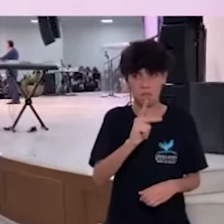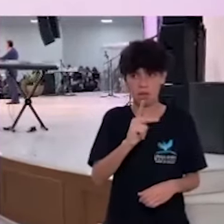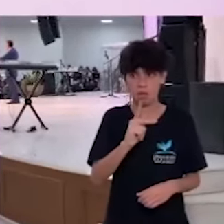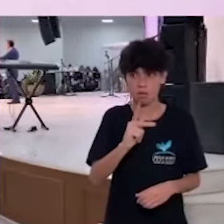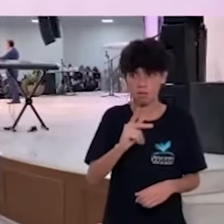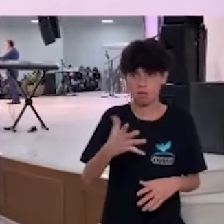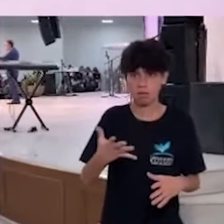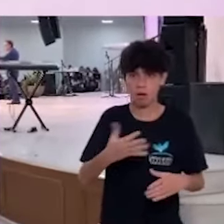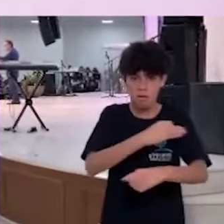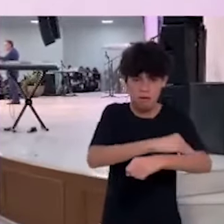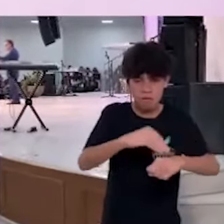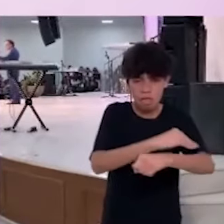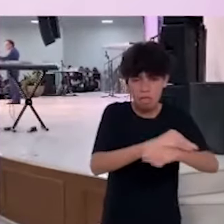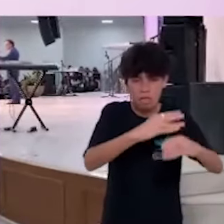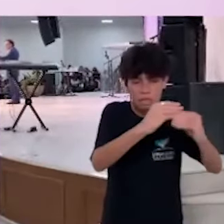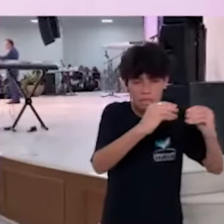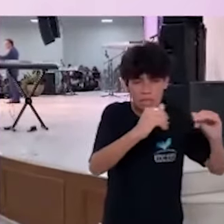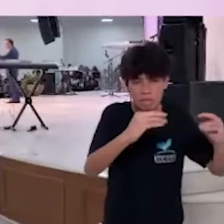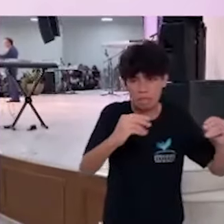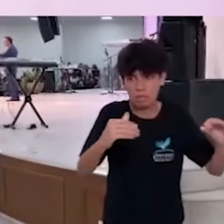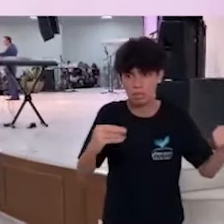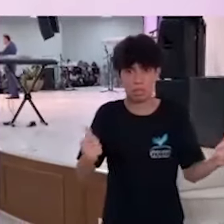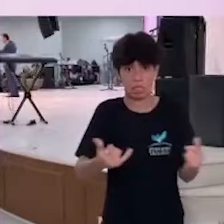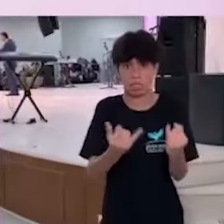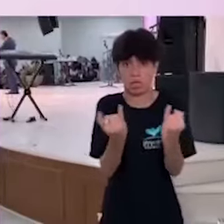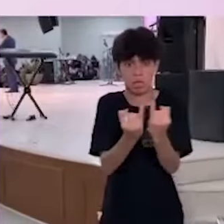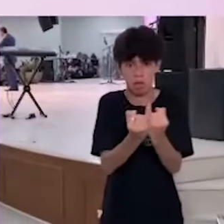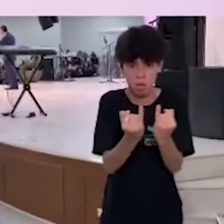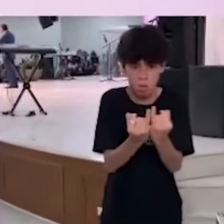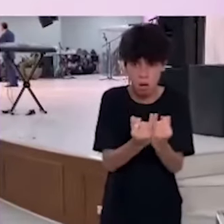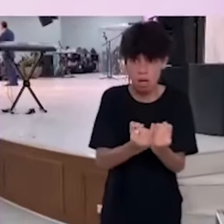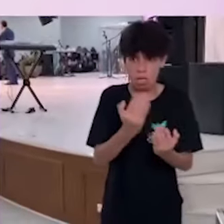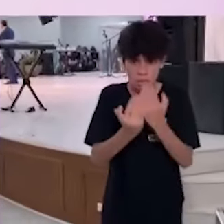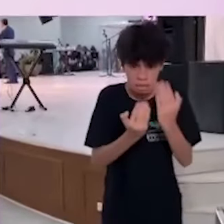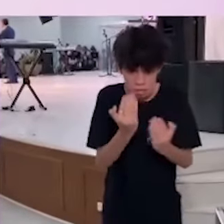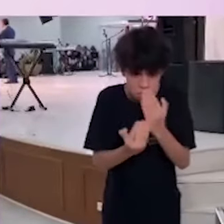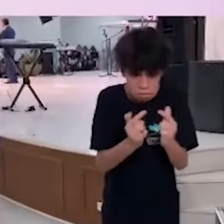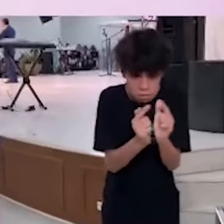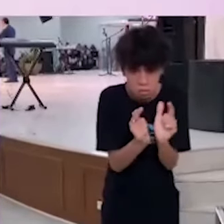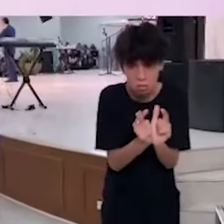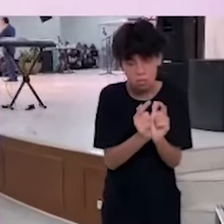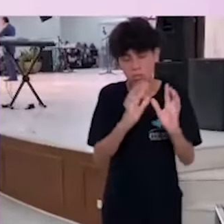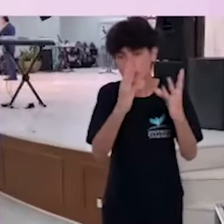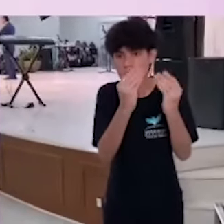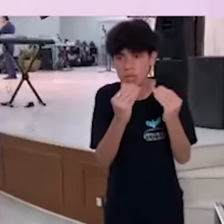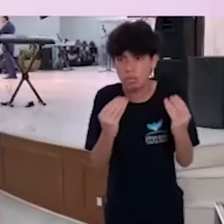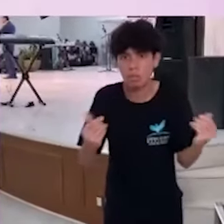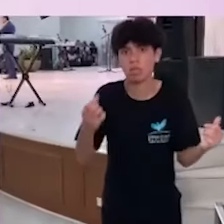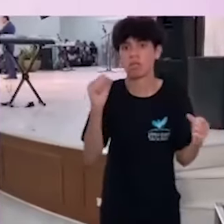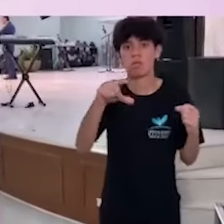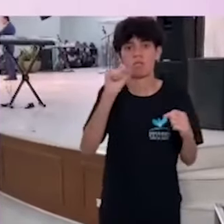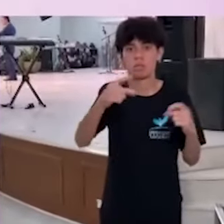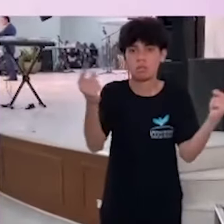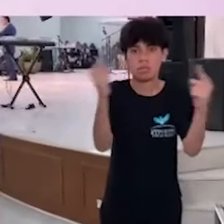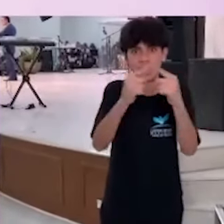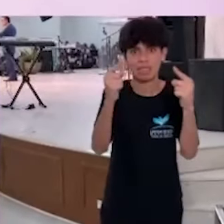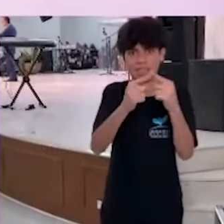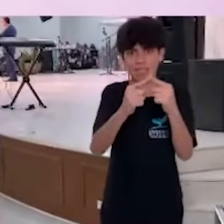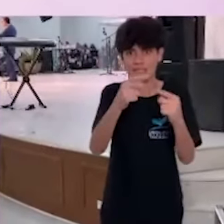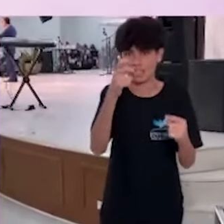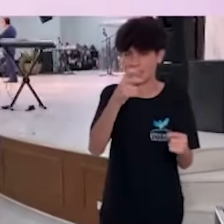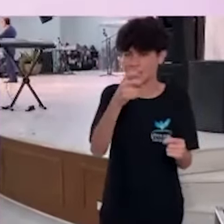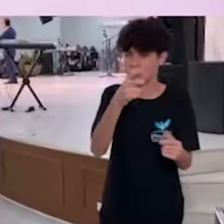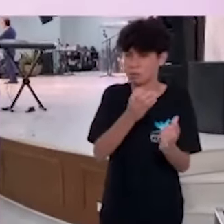tu ministerio. Y no solo queda ahí, sino que también destruyes la iglesia. Así de devastador es